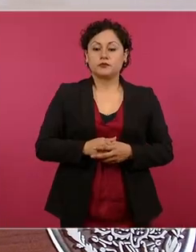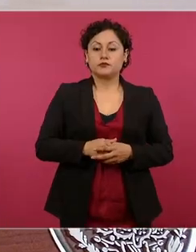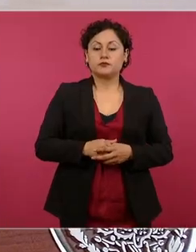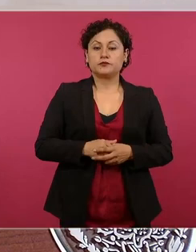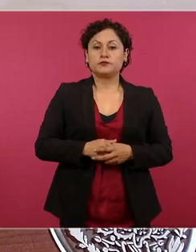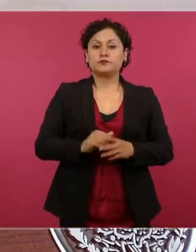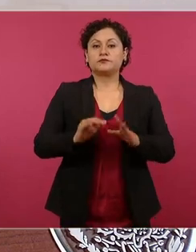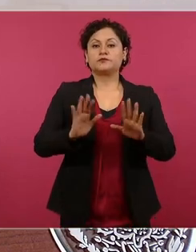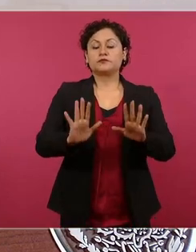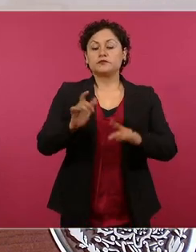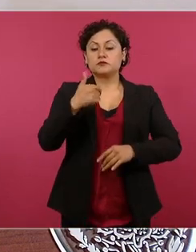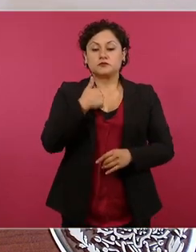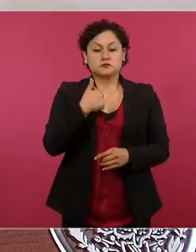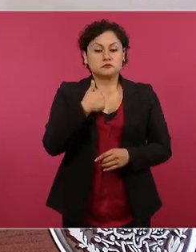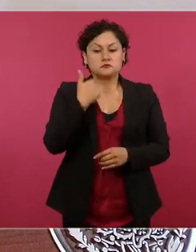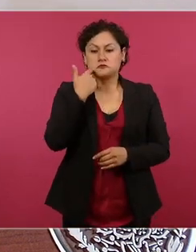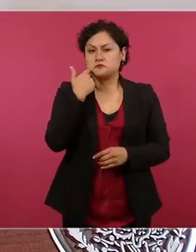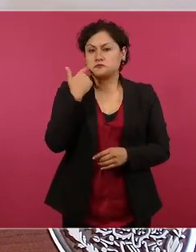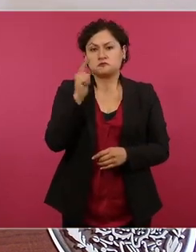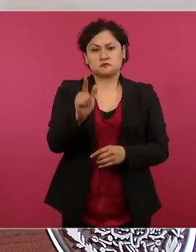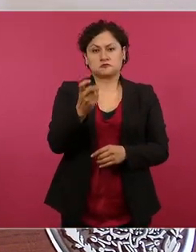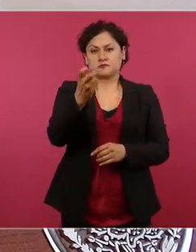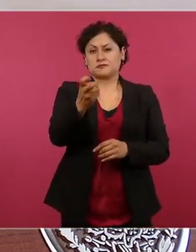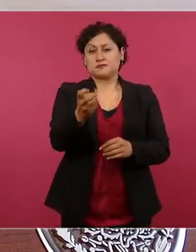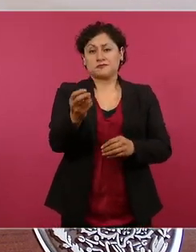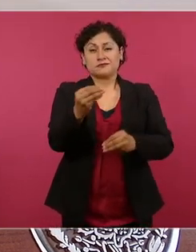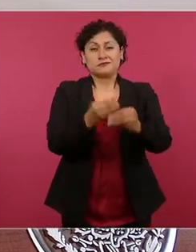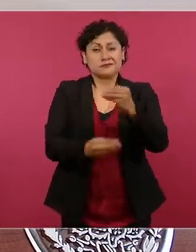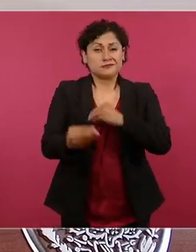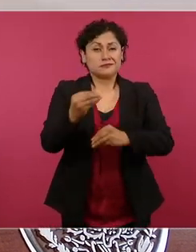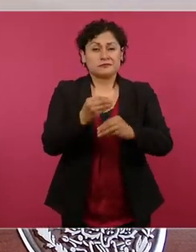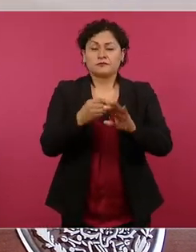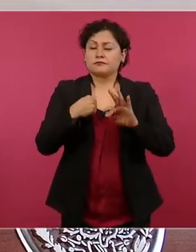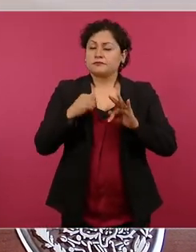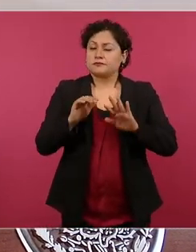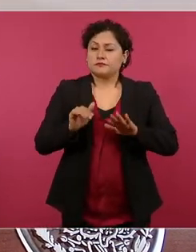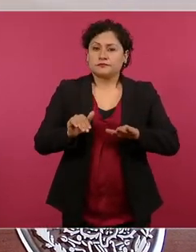no quiero meterme a ese debate.